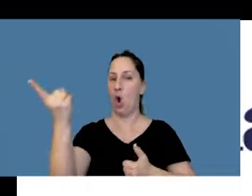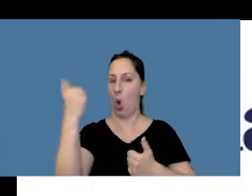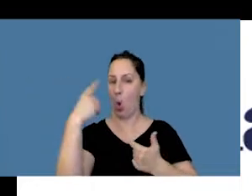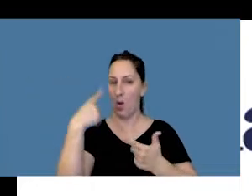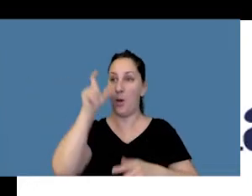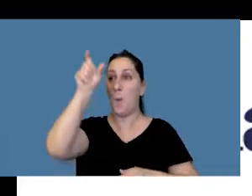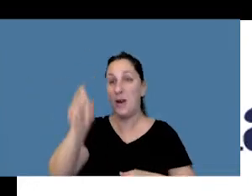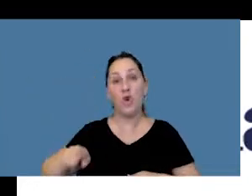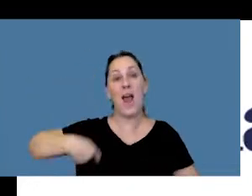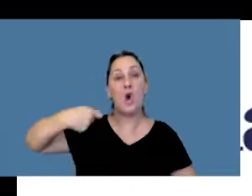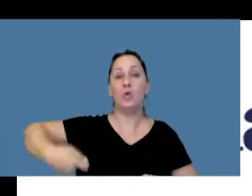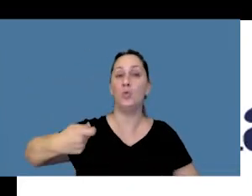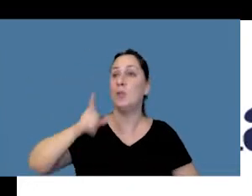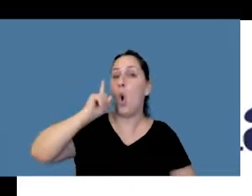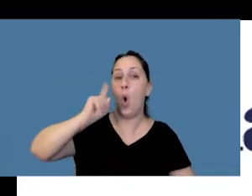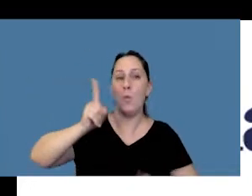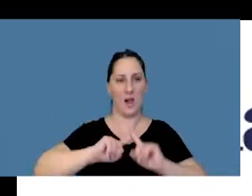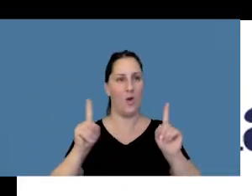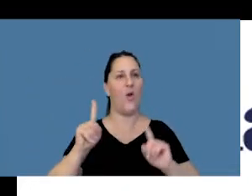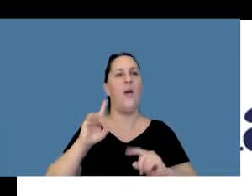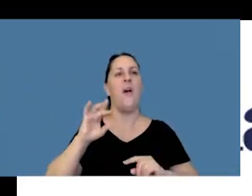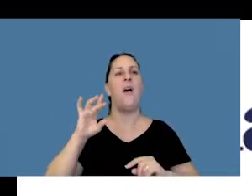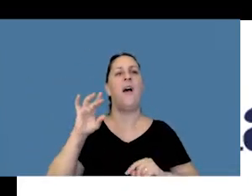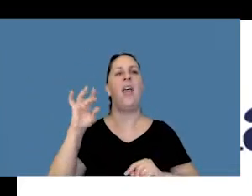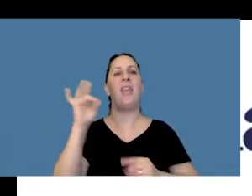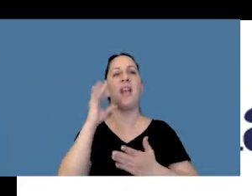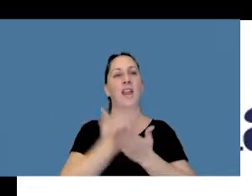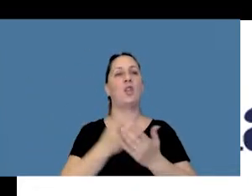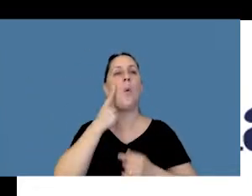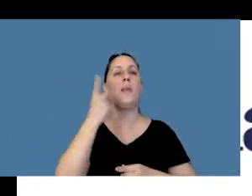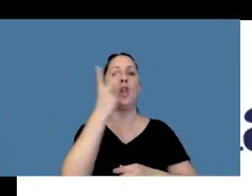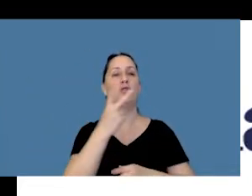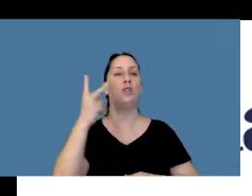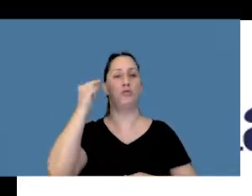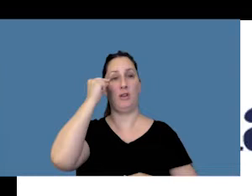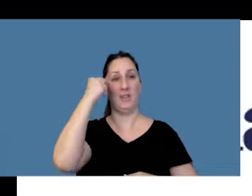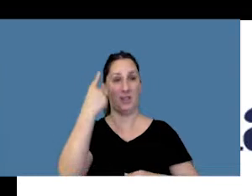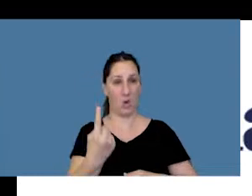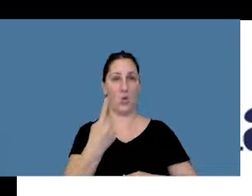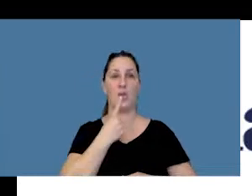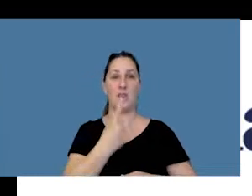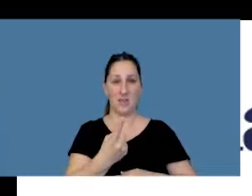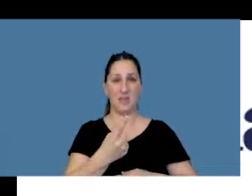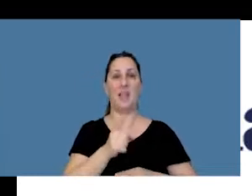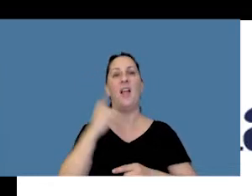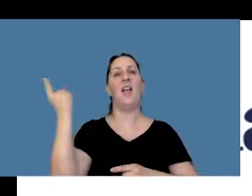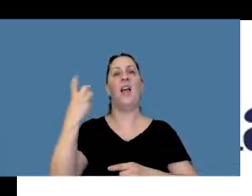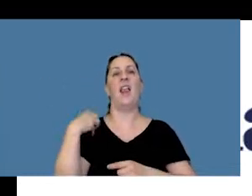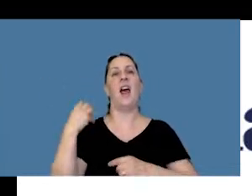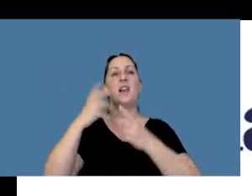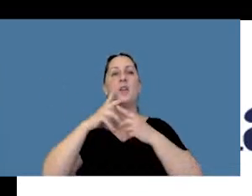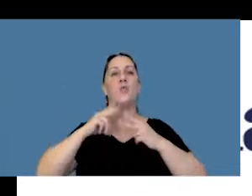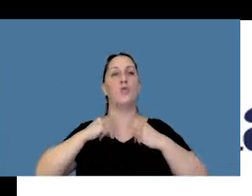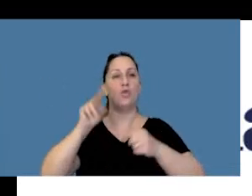contribuyente no. El decreto 1231 transfirió a la Dirección General de Recursos